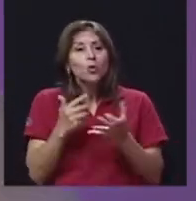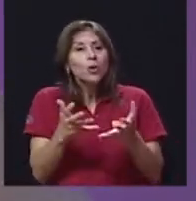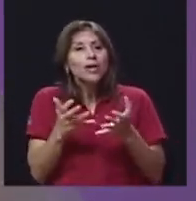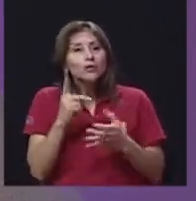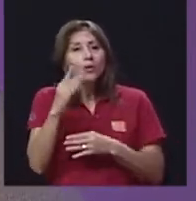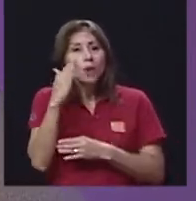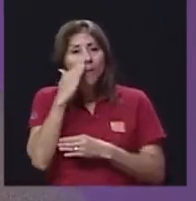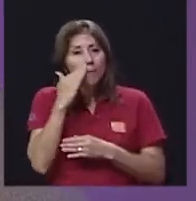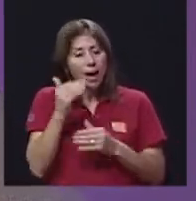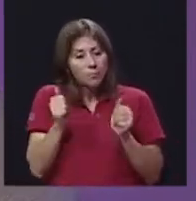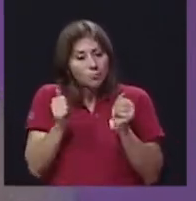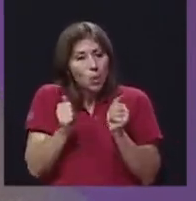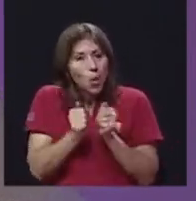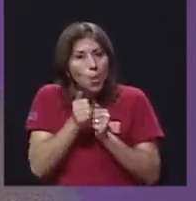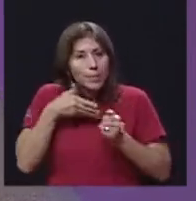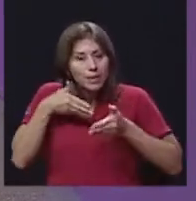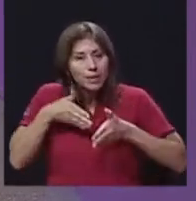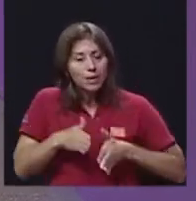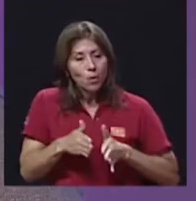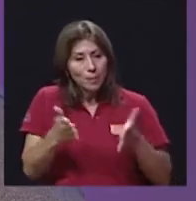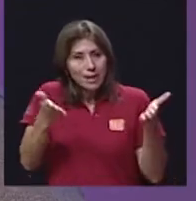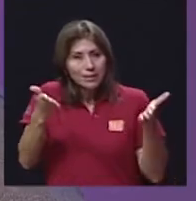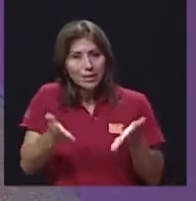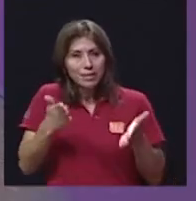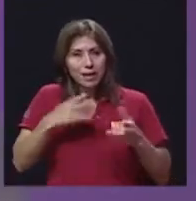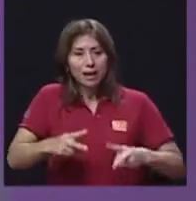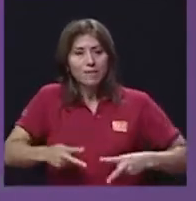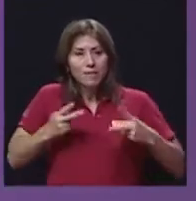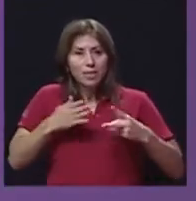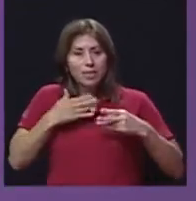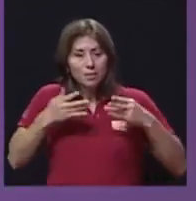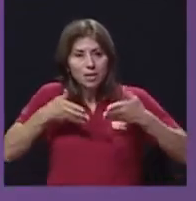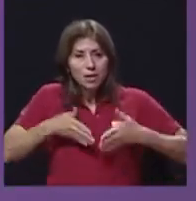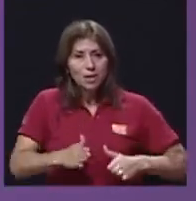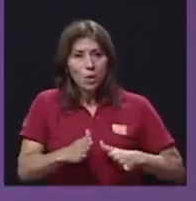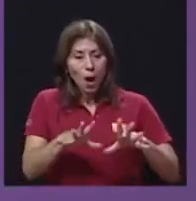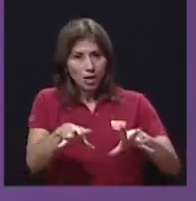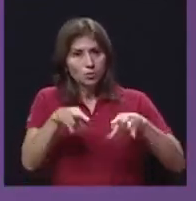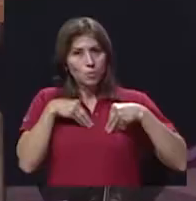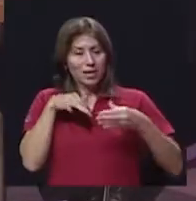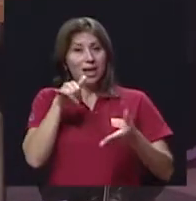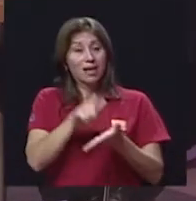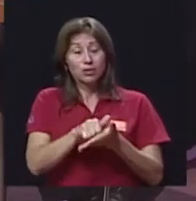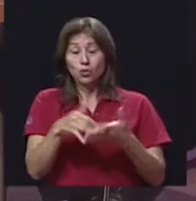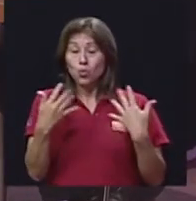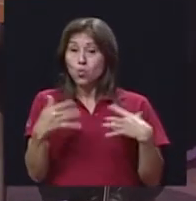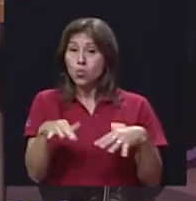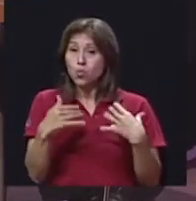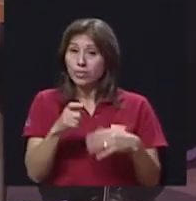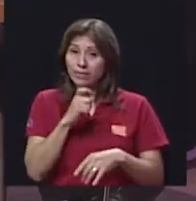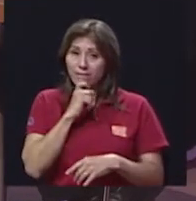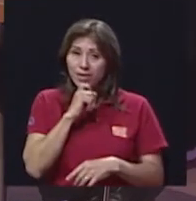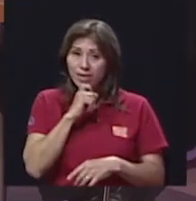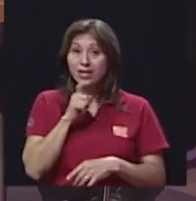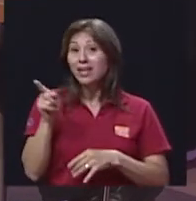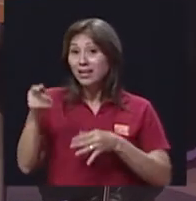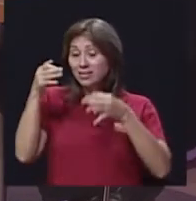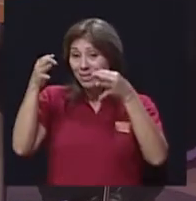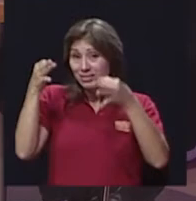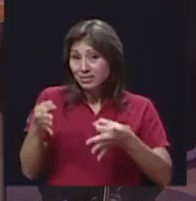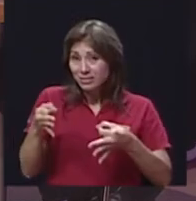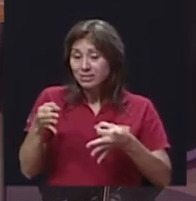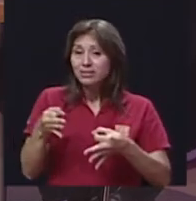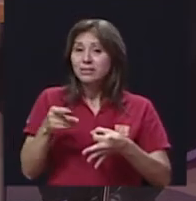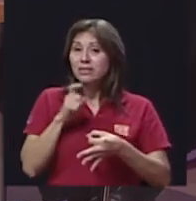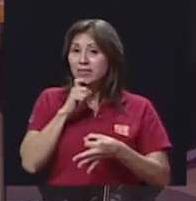ser una mamá presente en la vida mío y asumir eso es como que te caiga un tema sobre estas decisiones tan difíciles de tomar y lo que implican